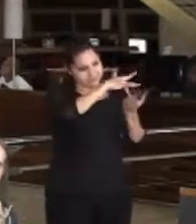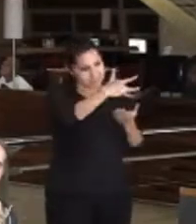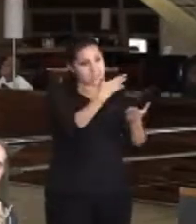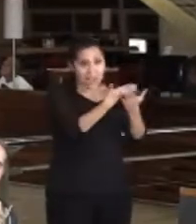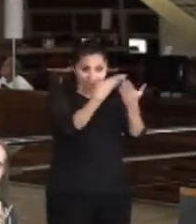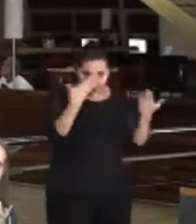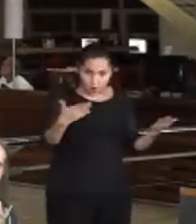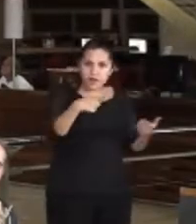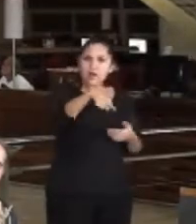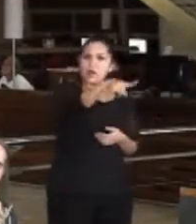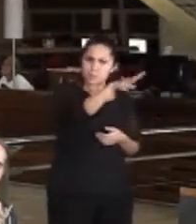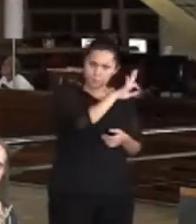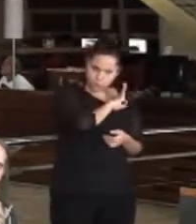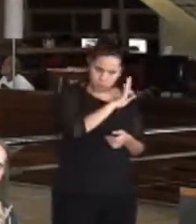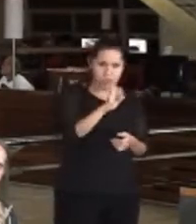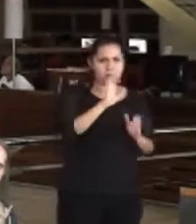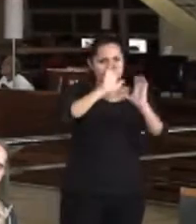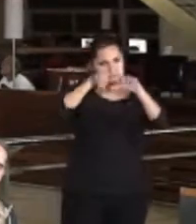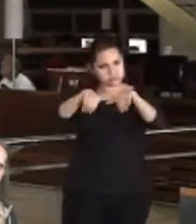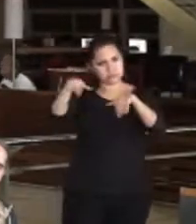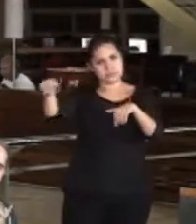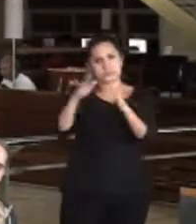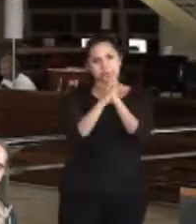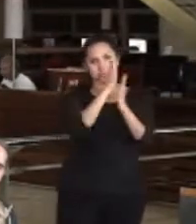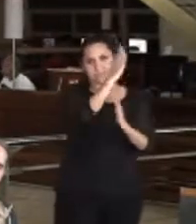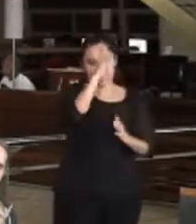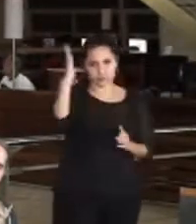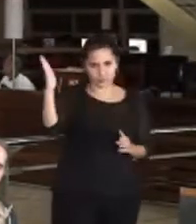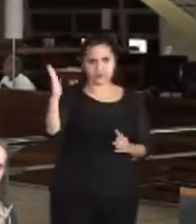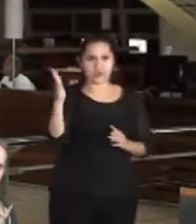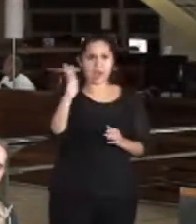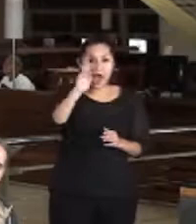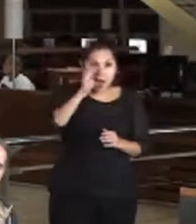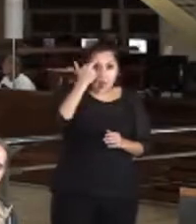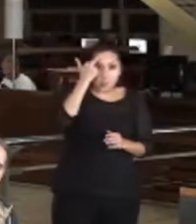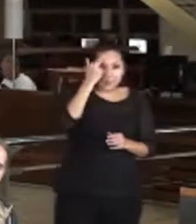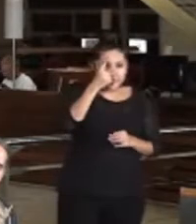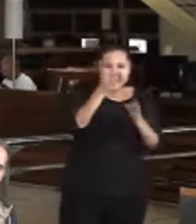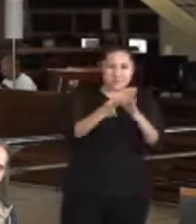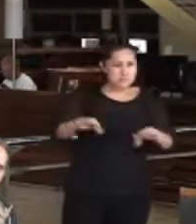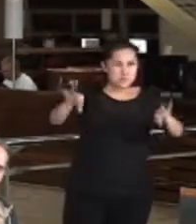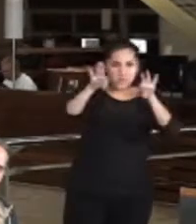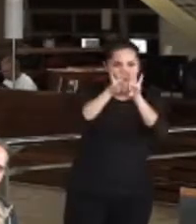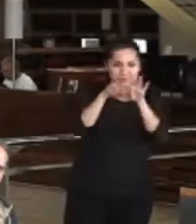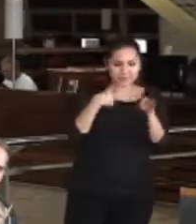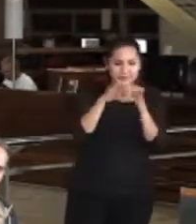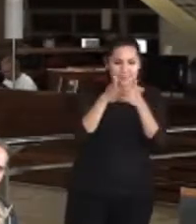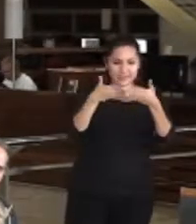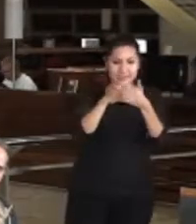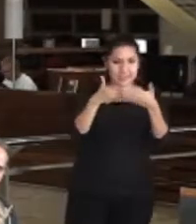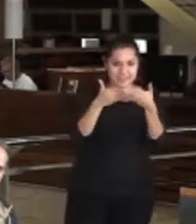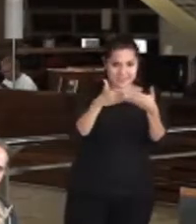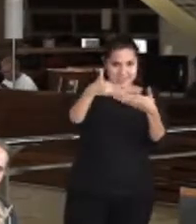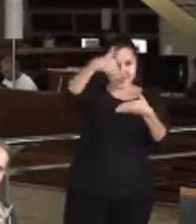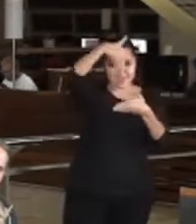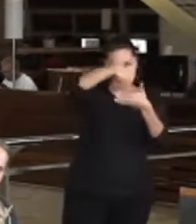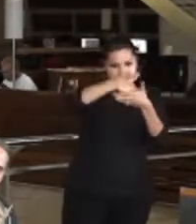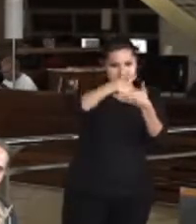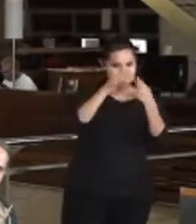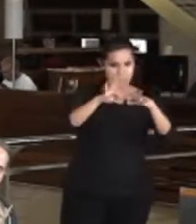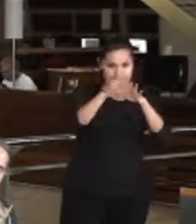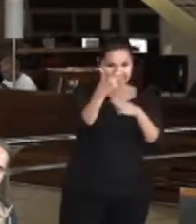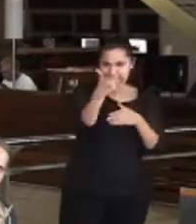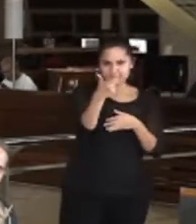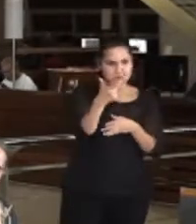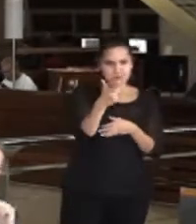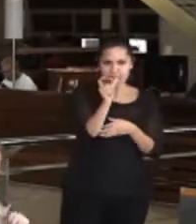socios de la biblioteca recuerden que lo más valioso que uno puede tener en la cartera suele ser la credencial de la biblioteca en este